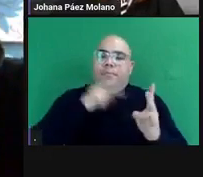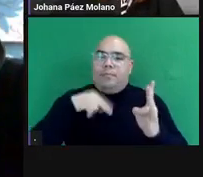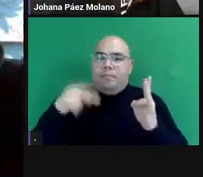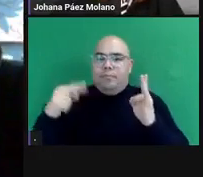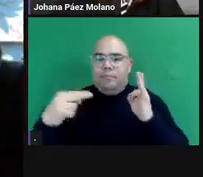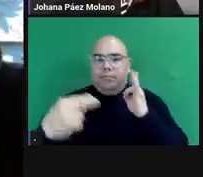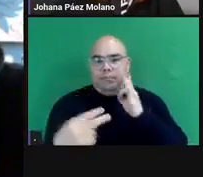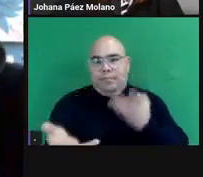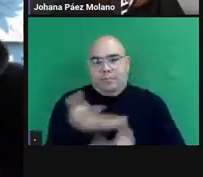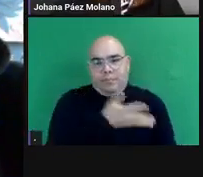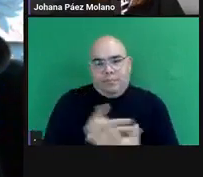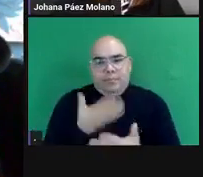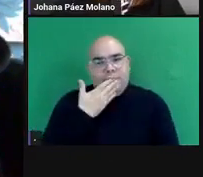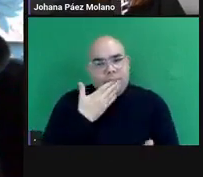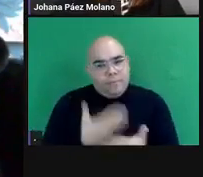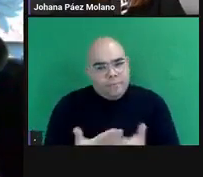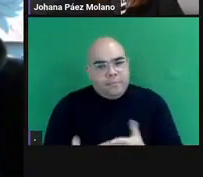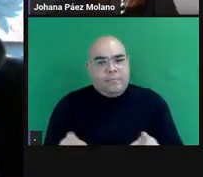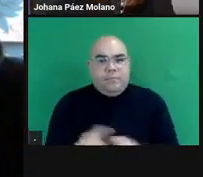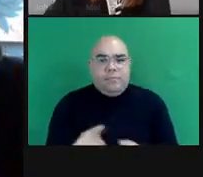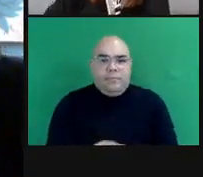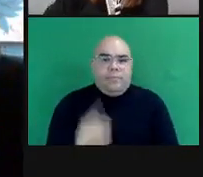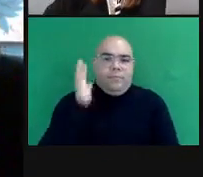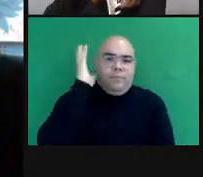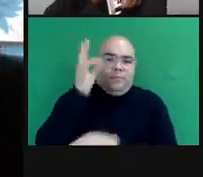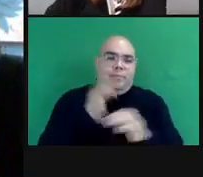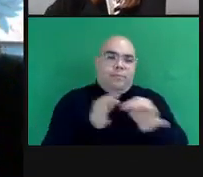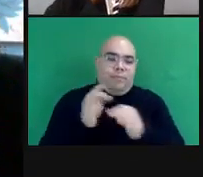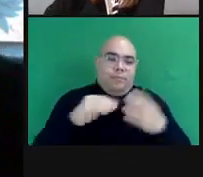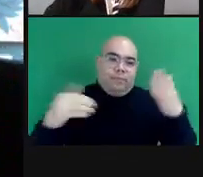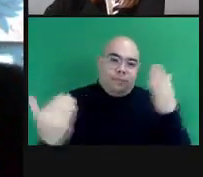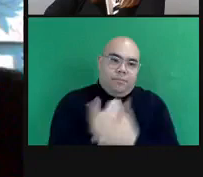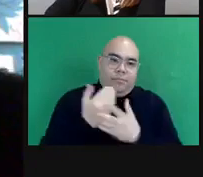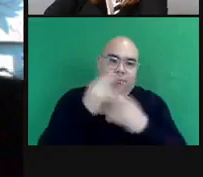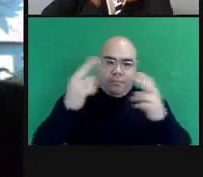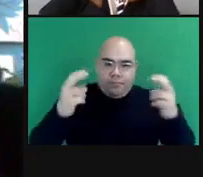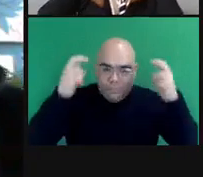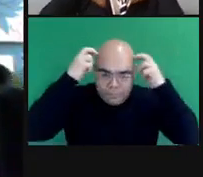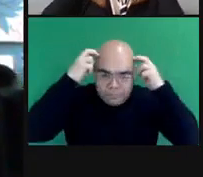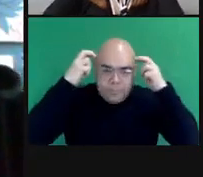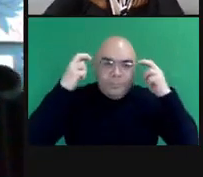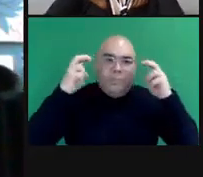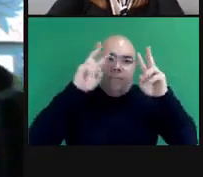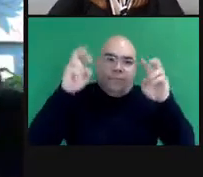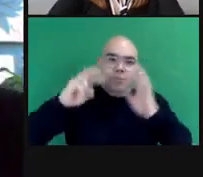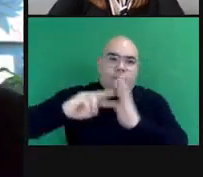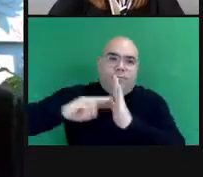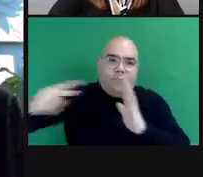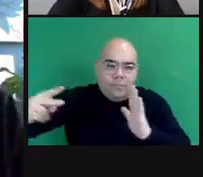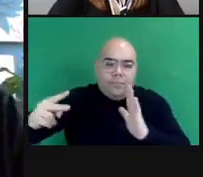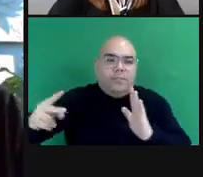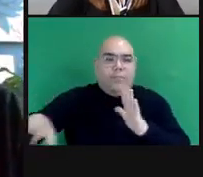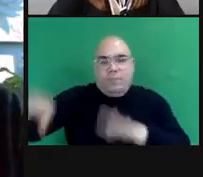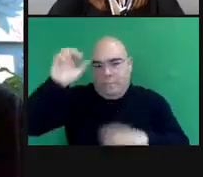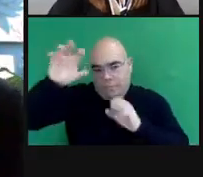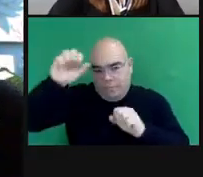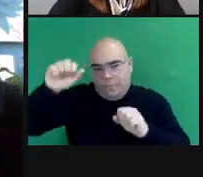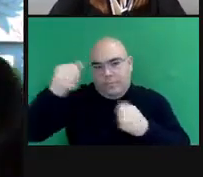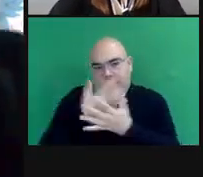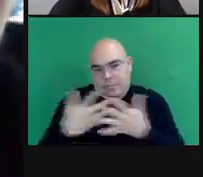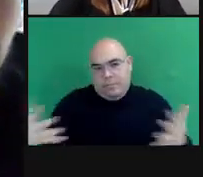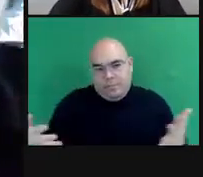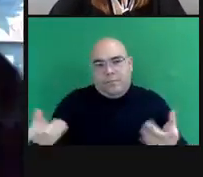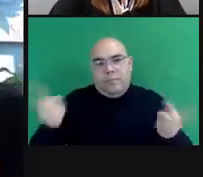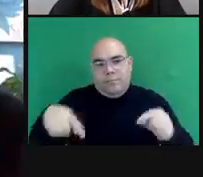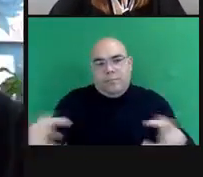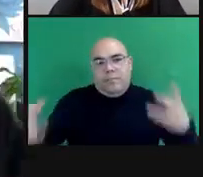todo como los aportes y los nuevos conocimientos desde lugares mucho más técnicos, cosas que también a una